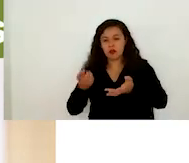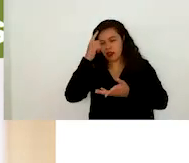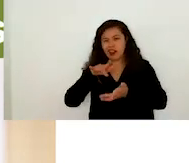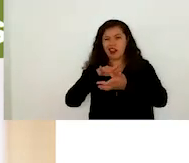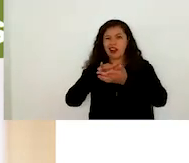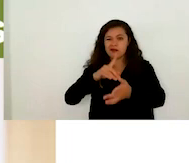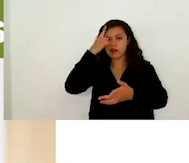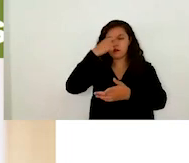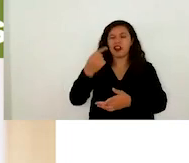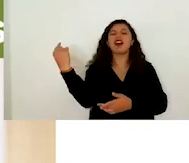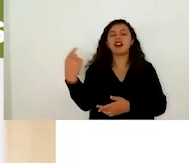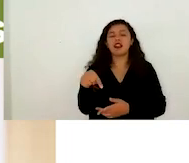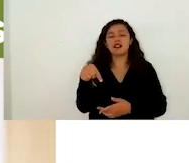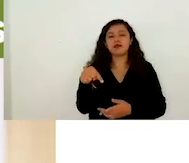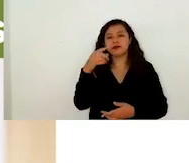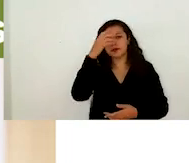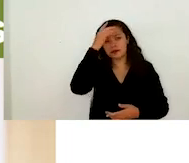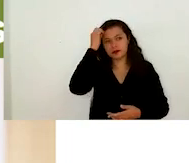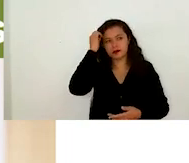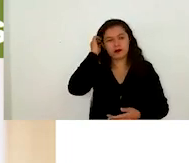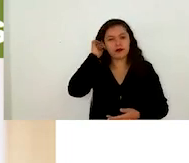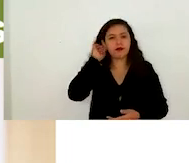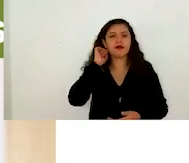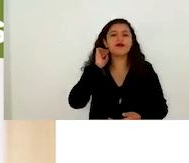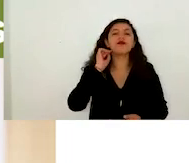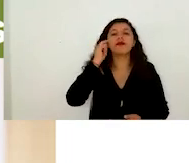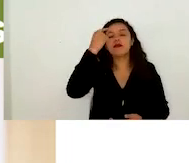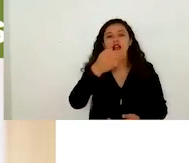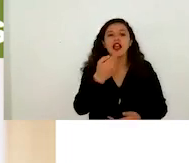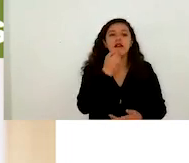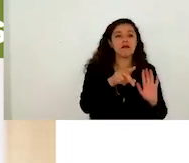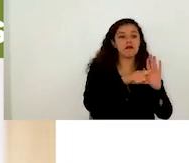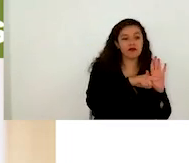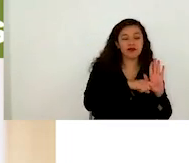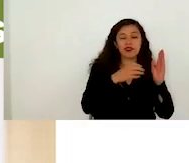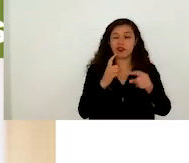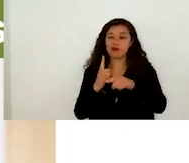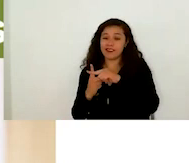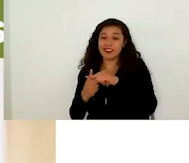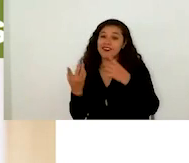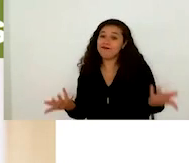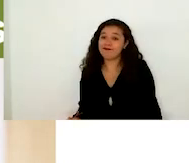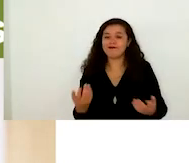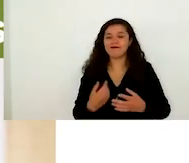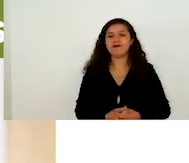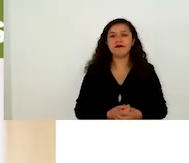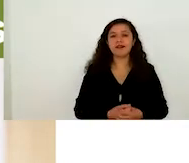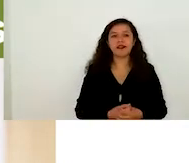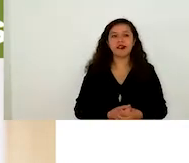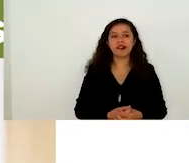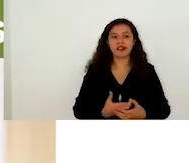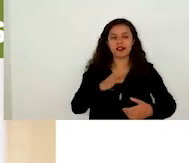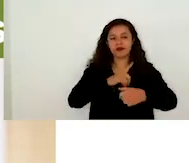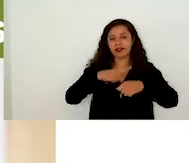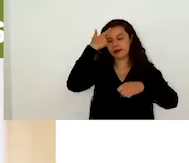significativamente a ella para bien o para mal aquí es un acuerdo 2012 especialmente las actividades